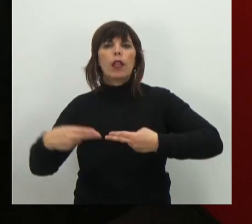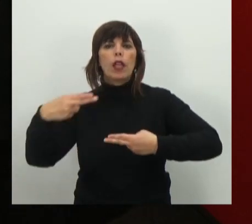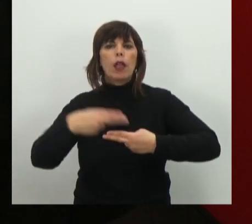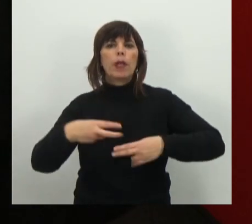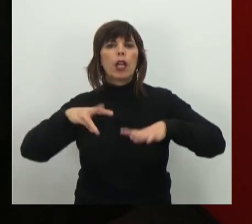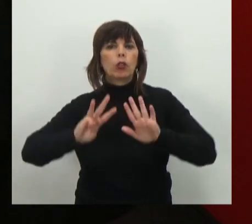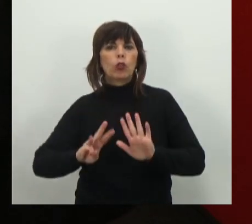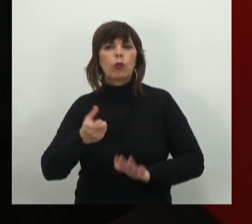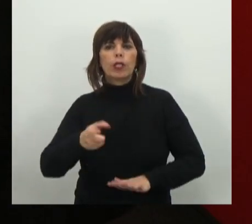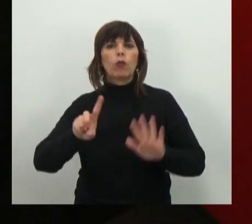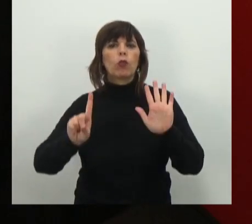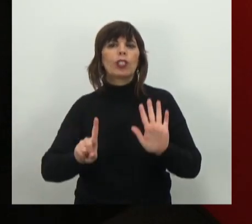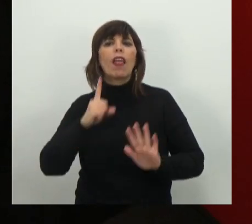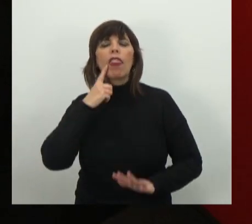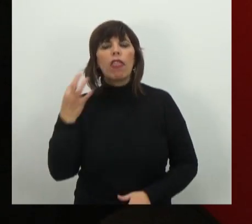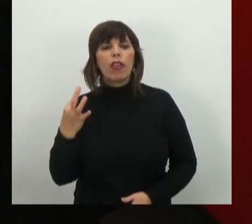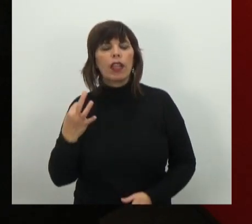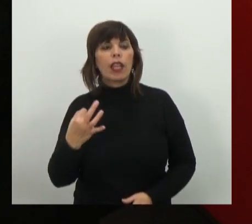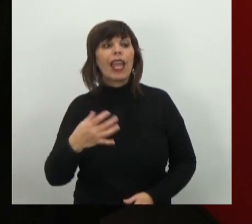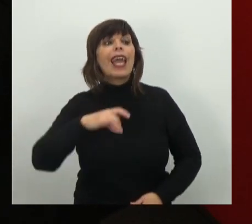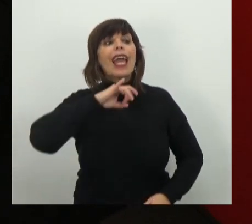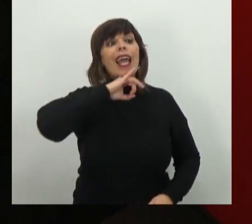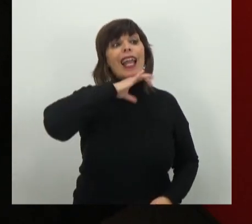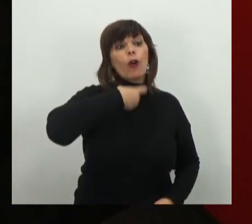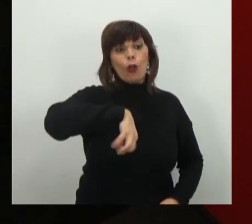dice que el gozo en el Señor